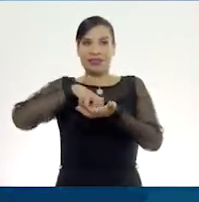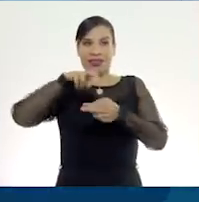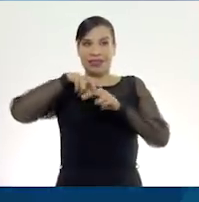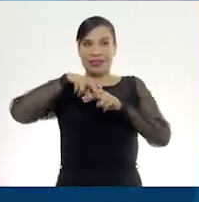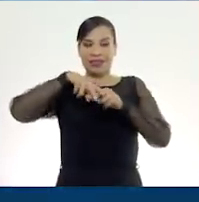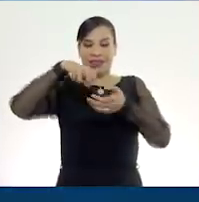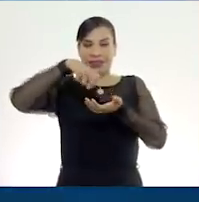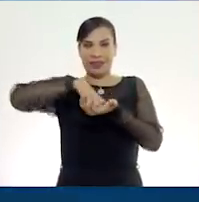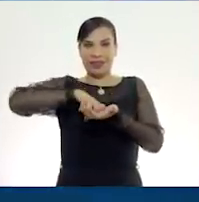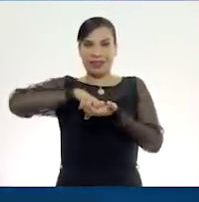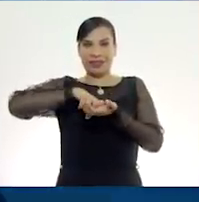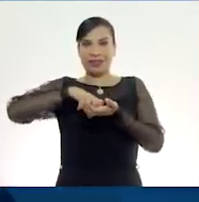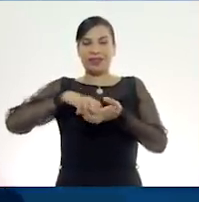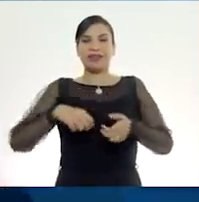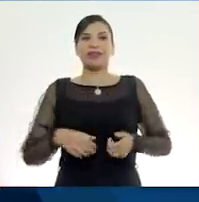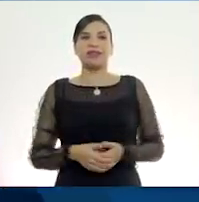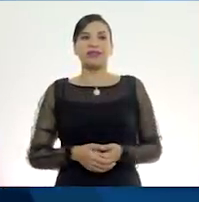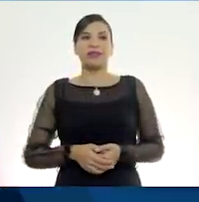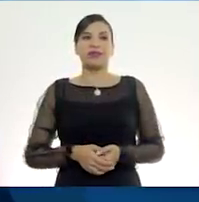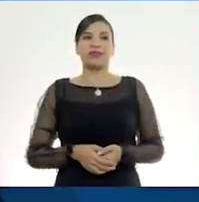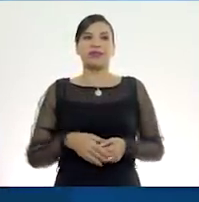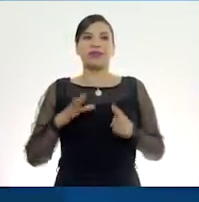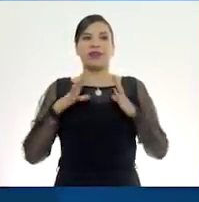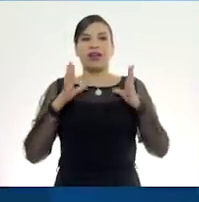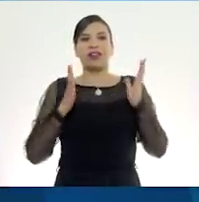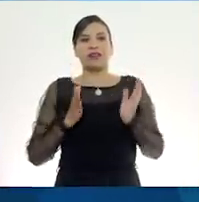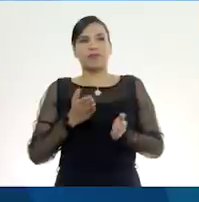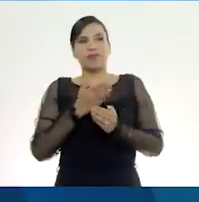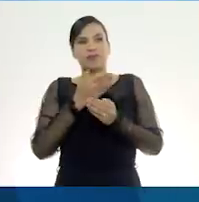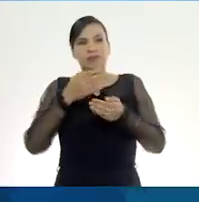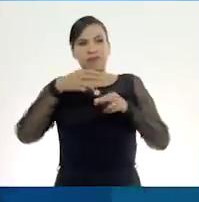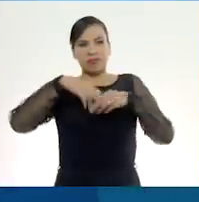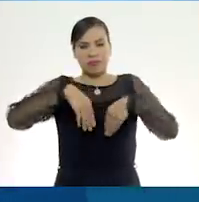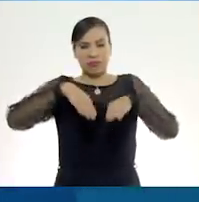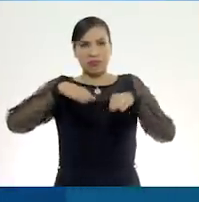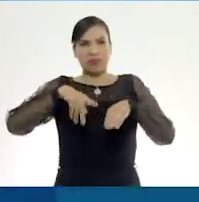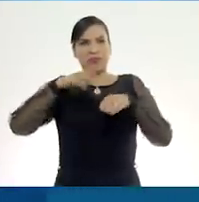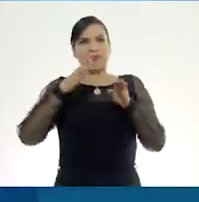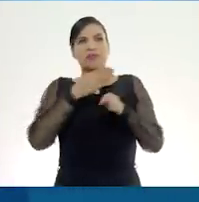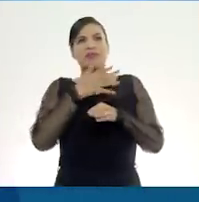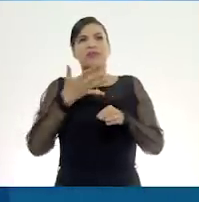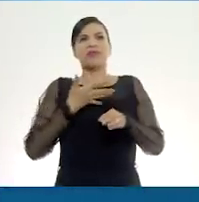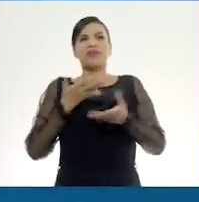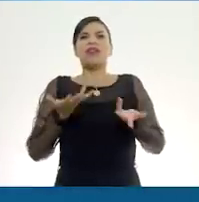que tiene su cobija puesta. ¿Qué dirías?